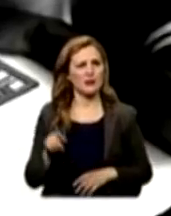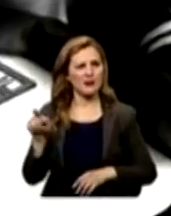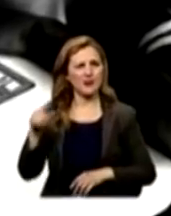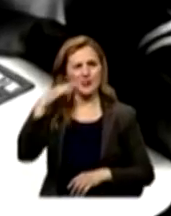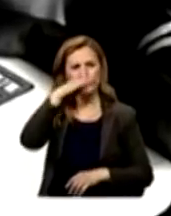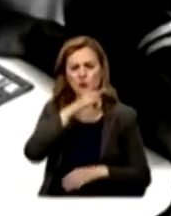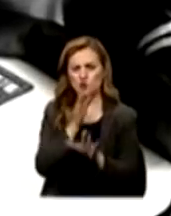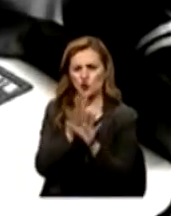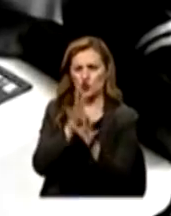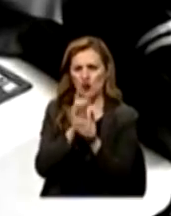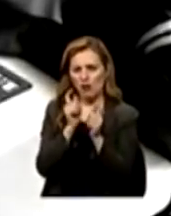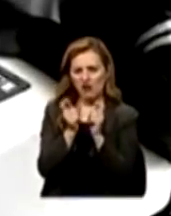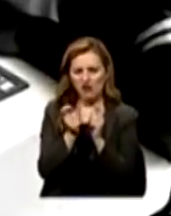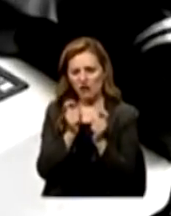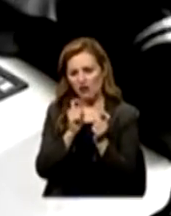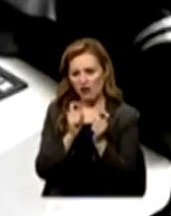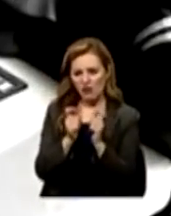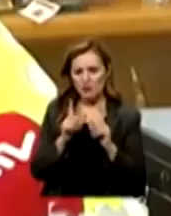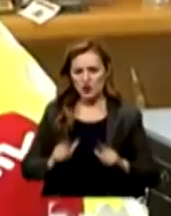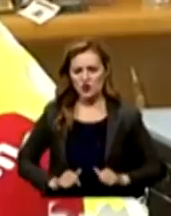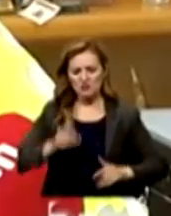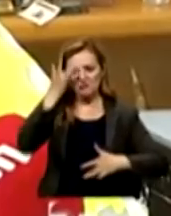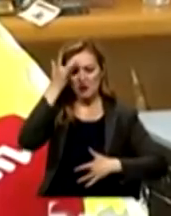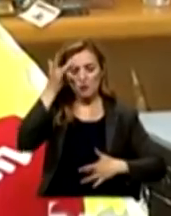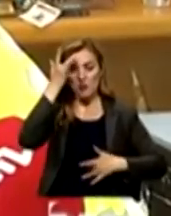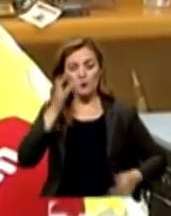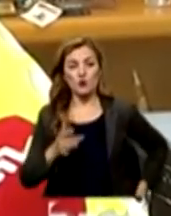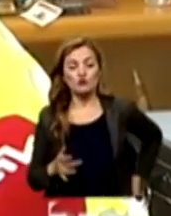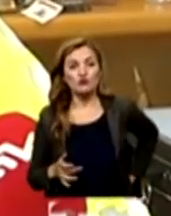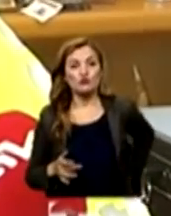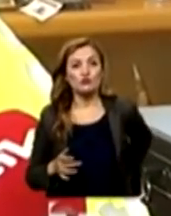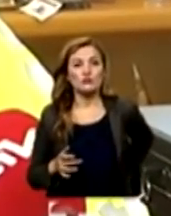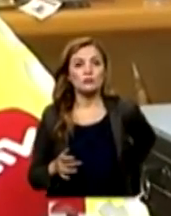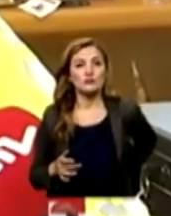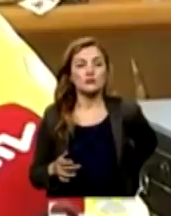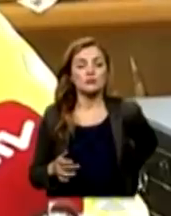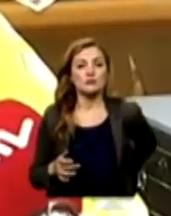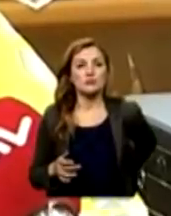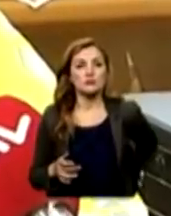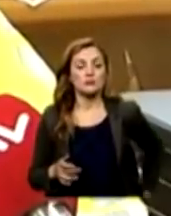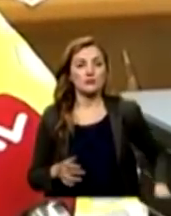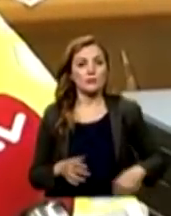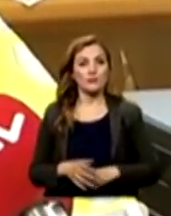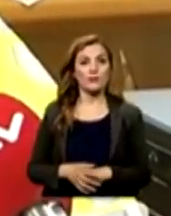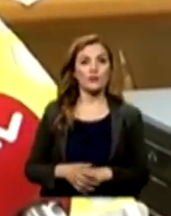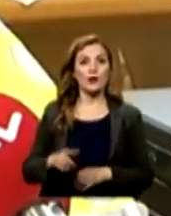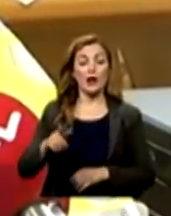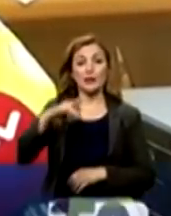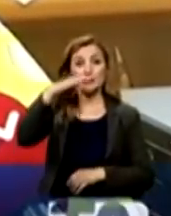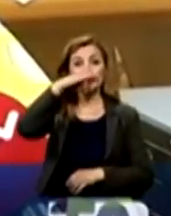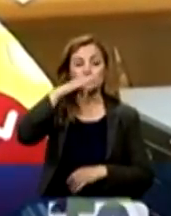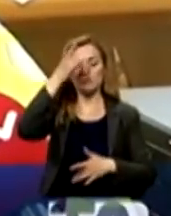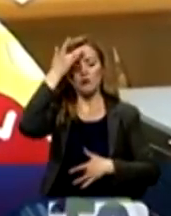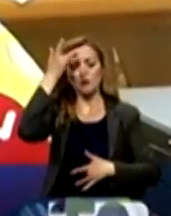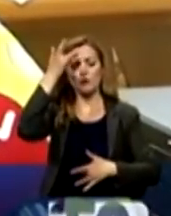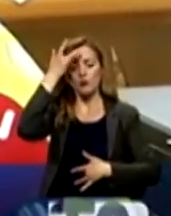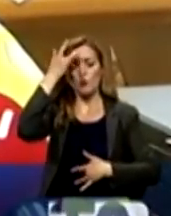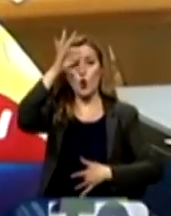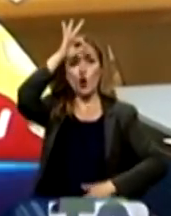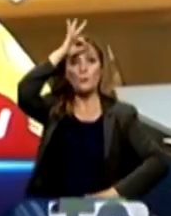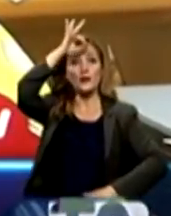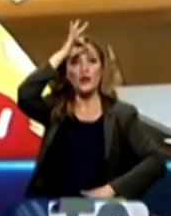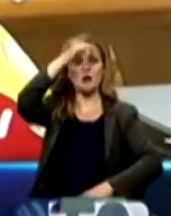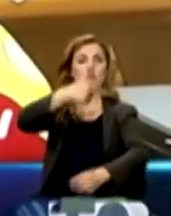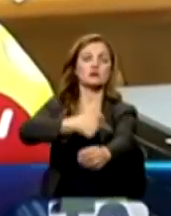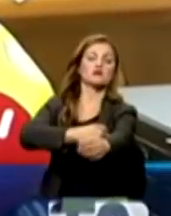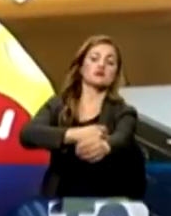estado psicológico y de salud. Quien fuera internado en el hospital Roberto Gilbert por problemas de salud, y al